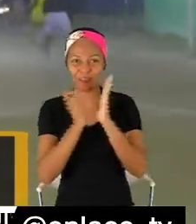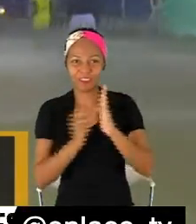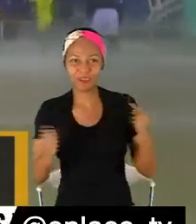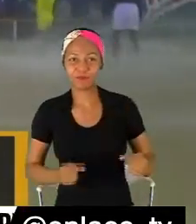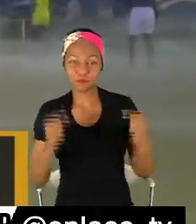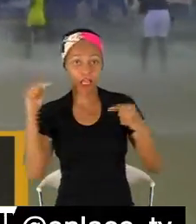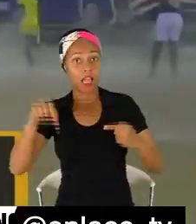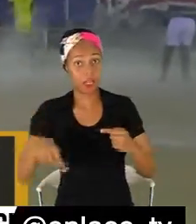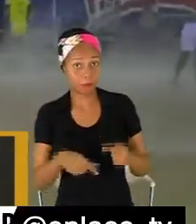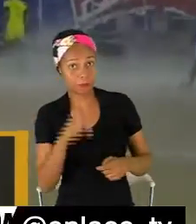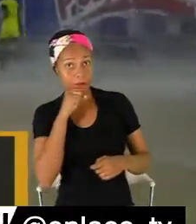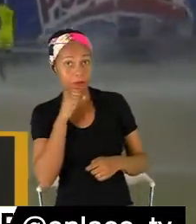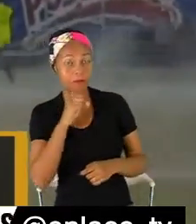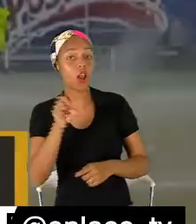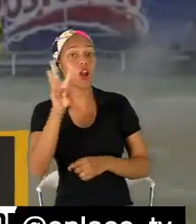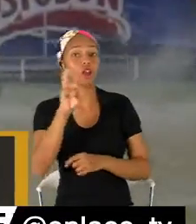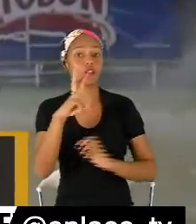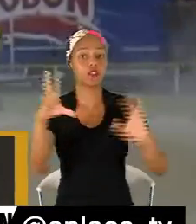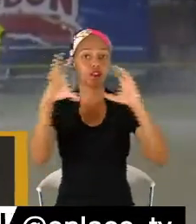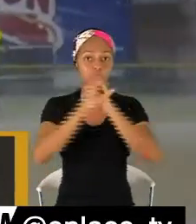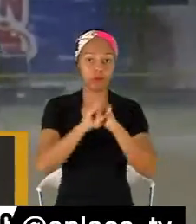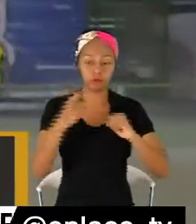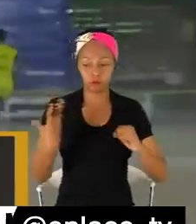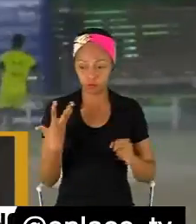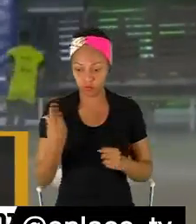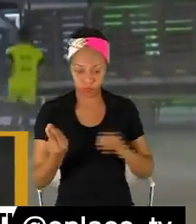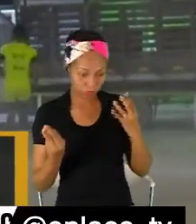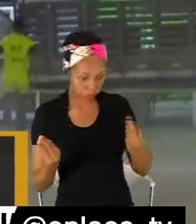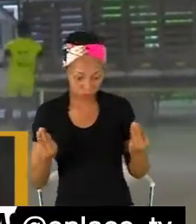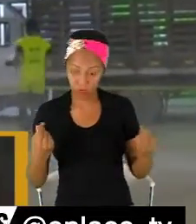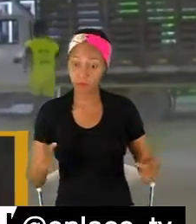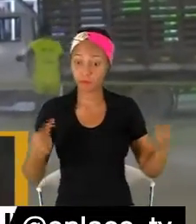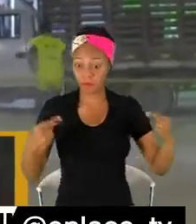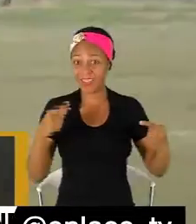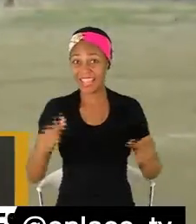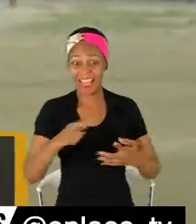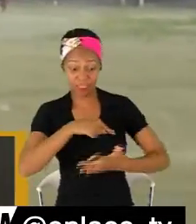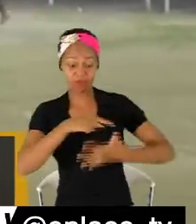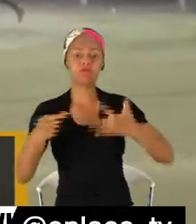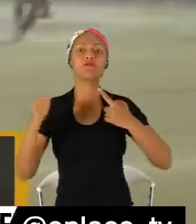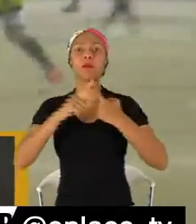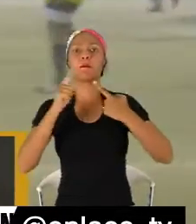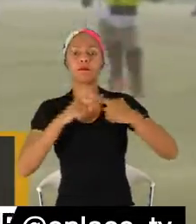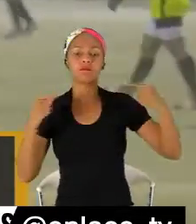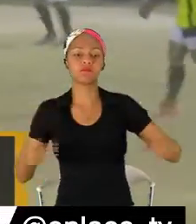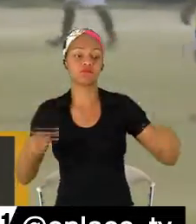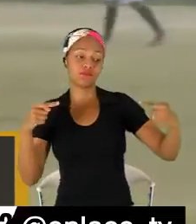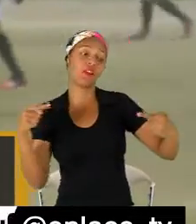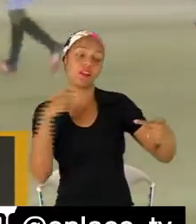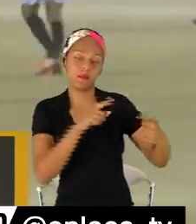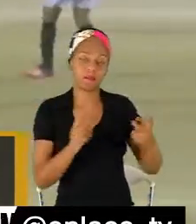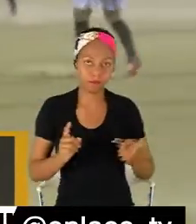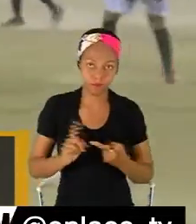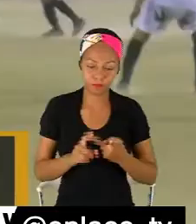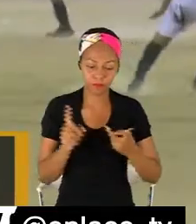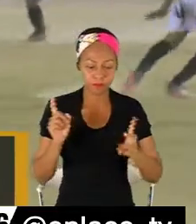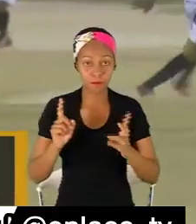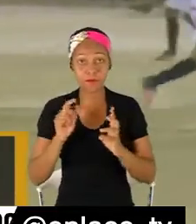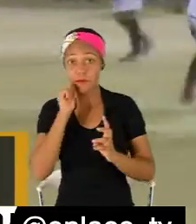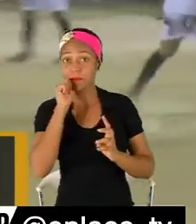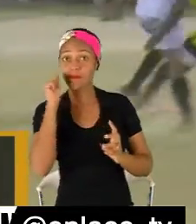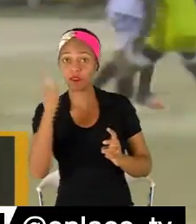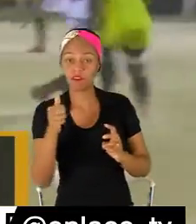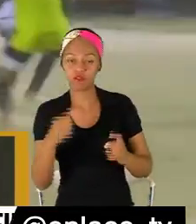de la ciudad. A las 8 de la noche, amigos de Sammy, líder del torneo, se enfrentará al combo de Omar. Mañana se definirán los